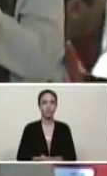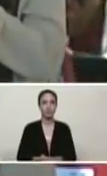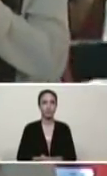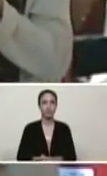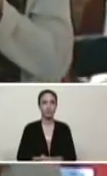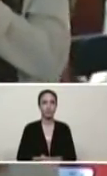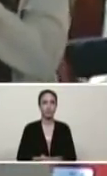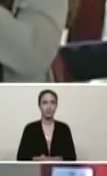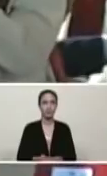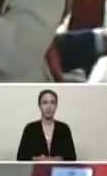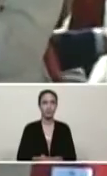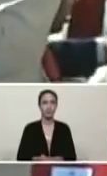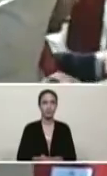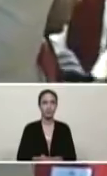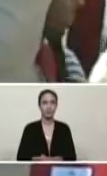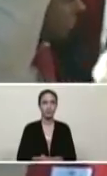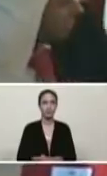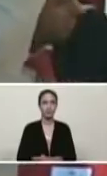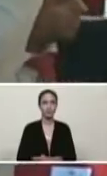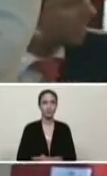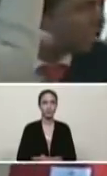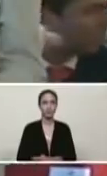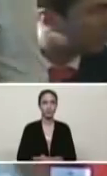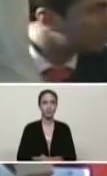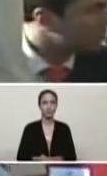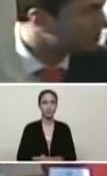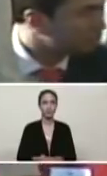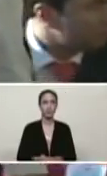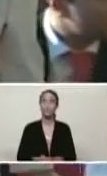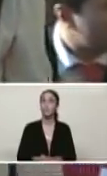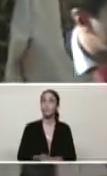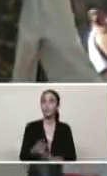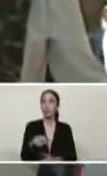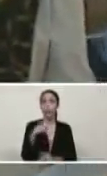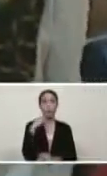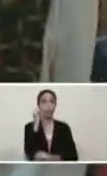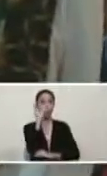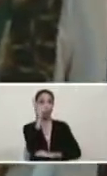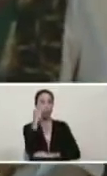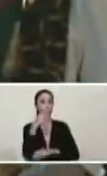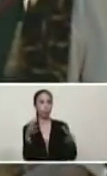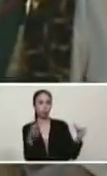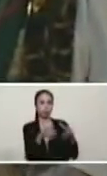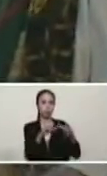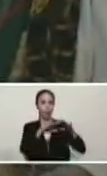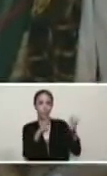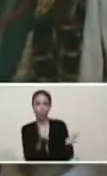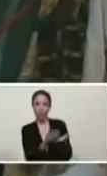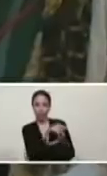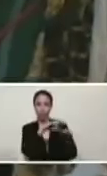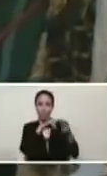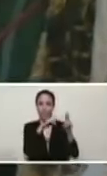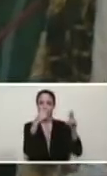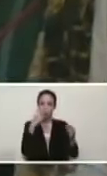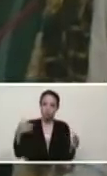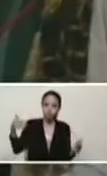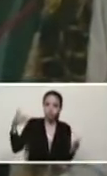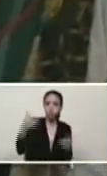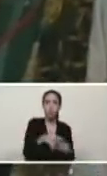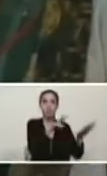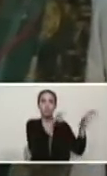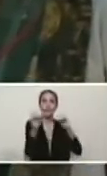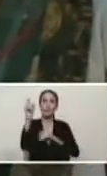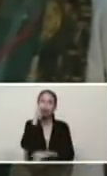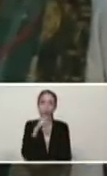da autodeterminação dos povos. El Consejo Mundial de la Paz ha estado durante sus 70